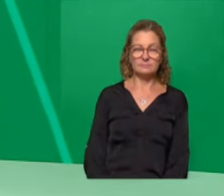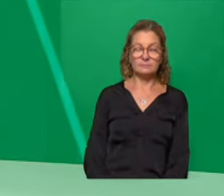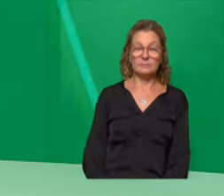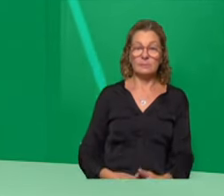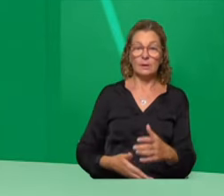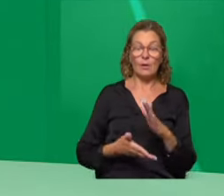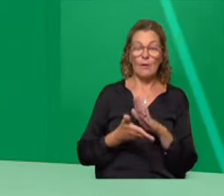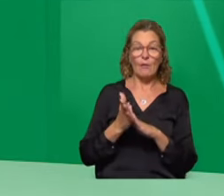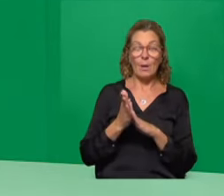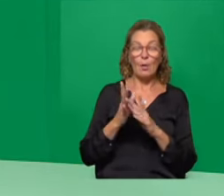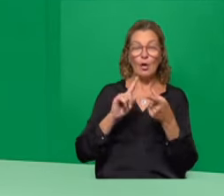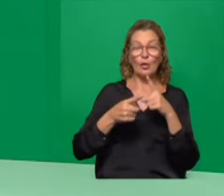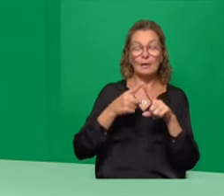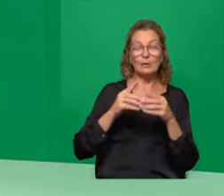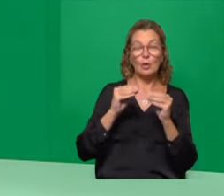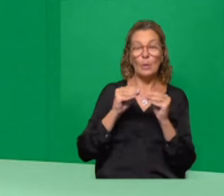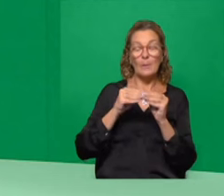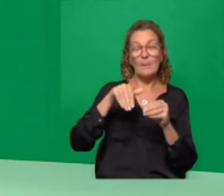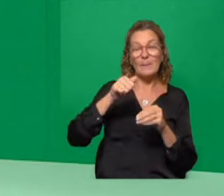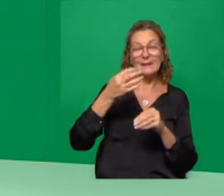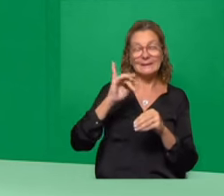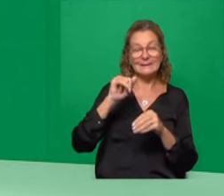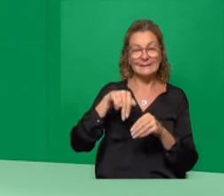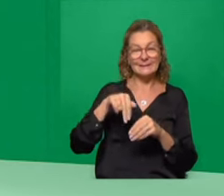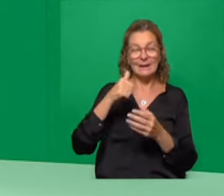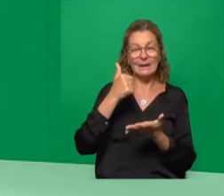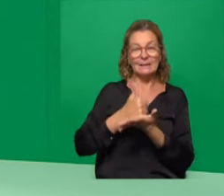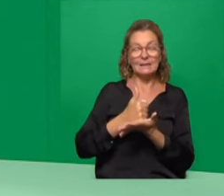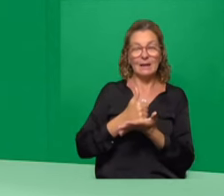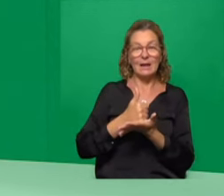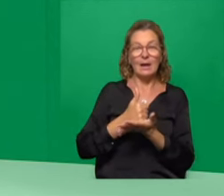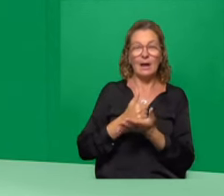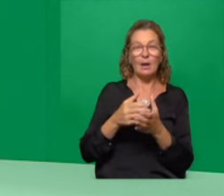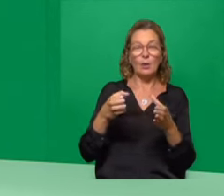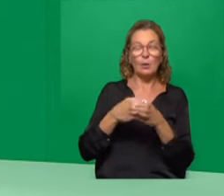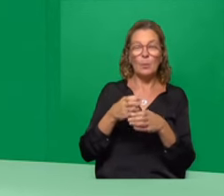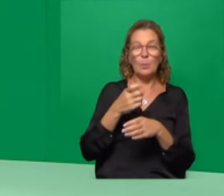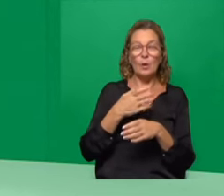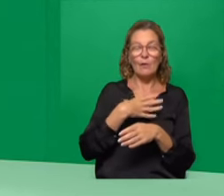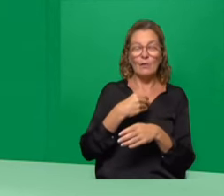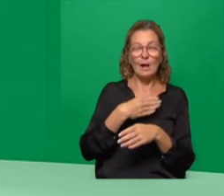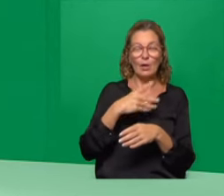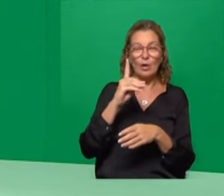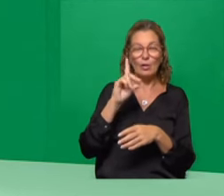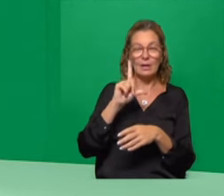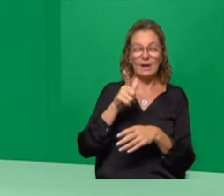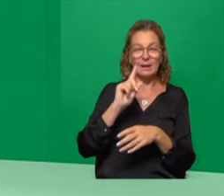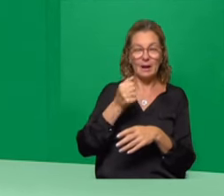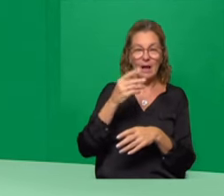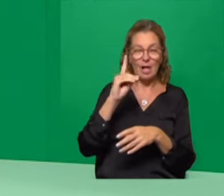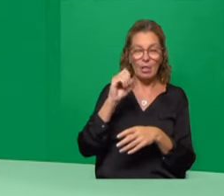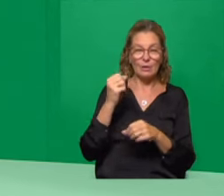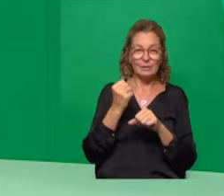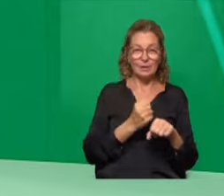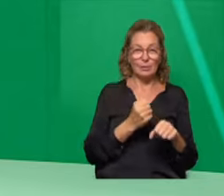Y nos vamos al contacto con nuestro compañero Martín Duarte. Está con el precandidato del Partido Nacional, Álvaro Delgado, en la inauguración